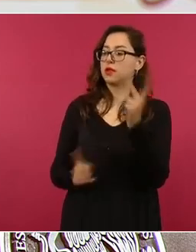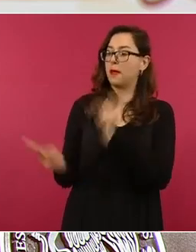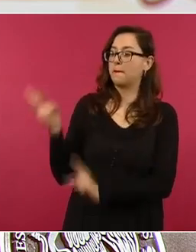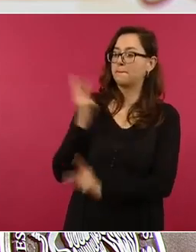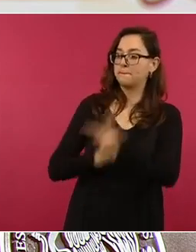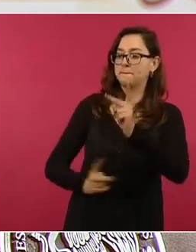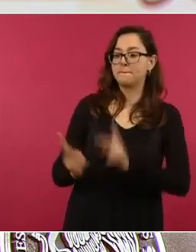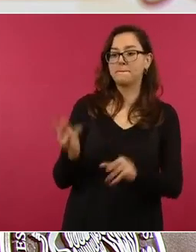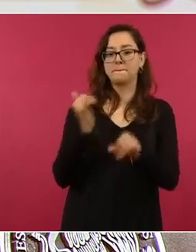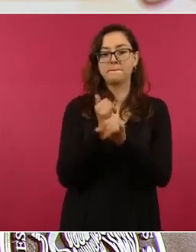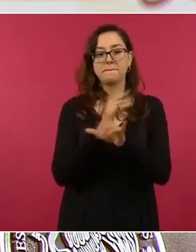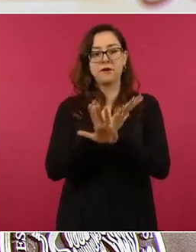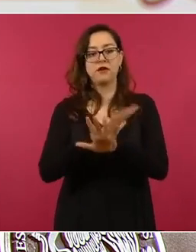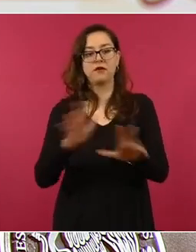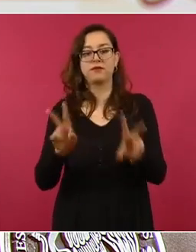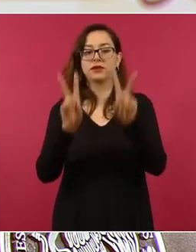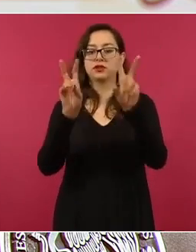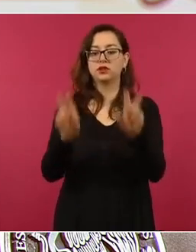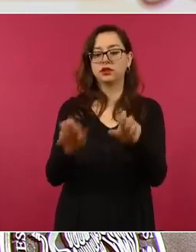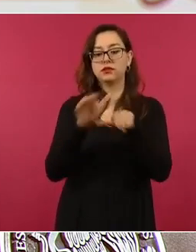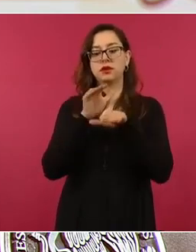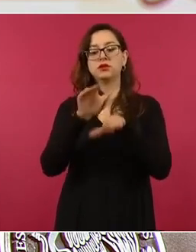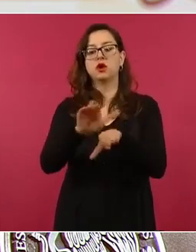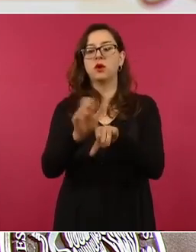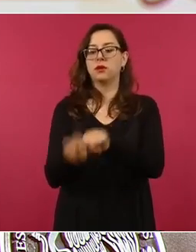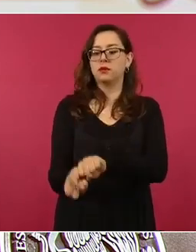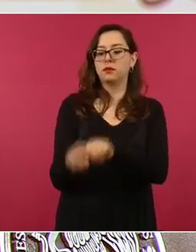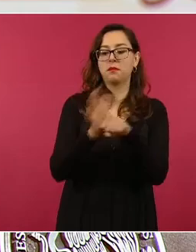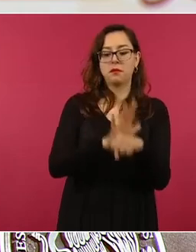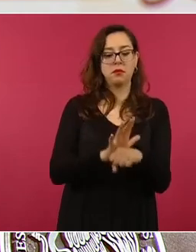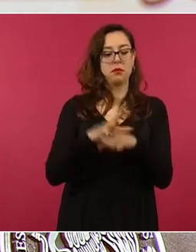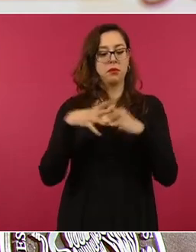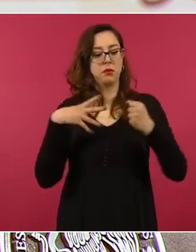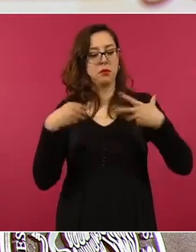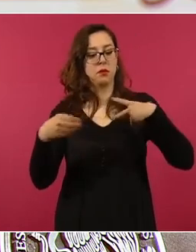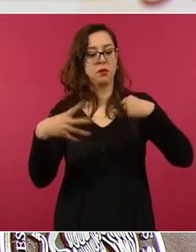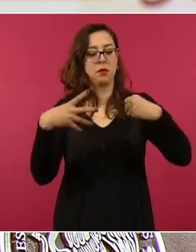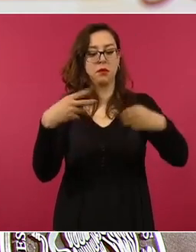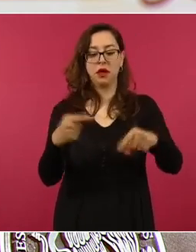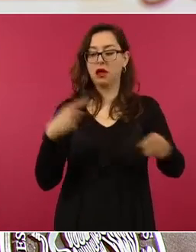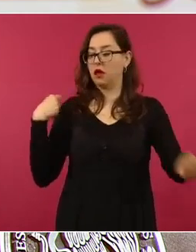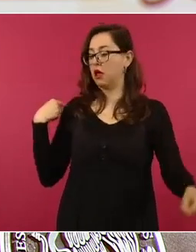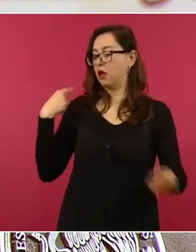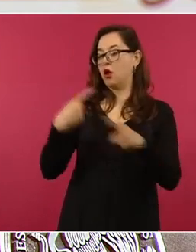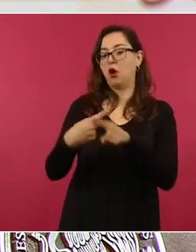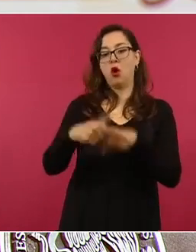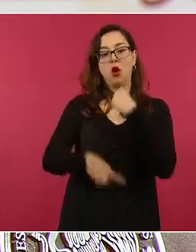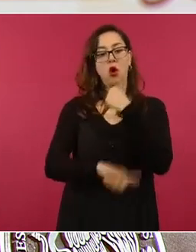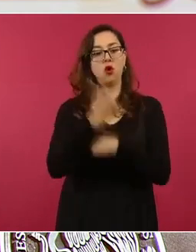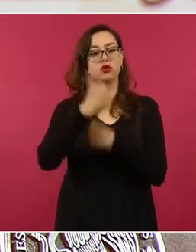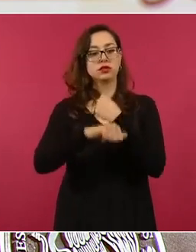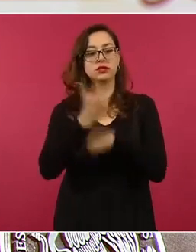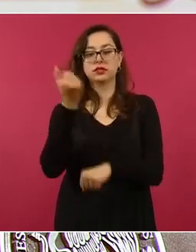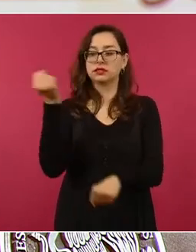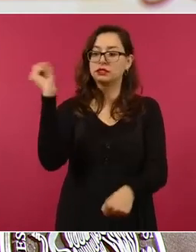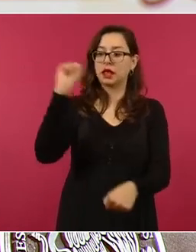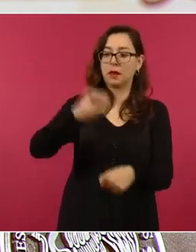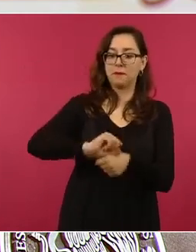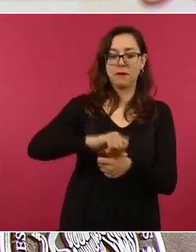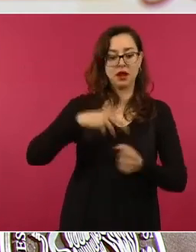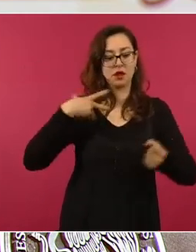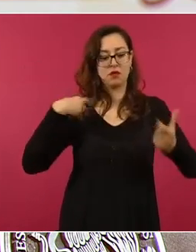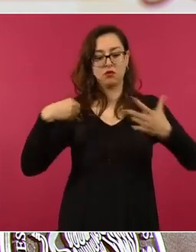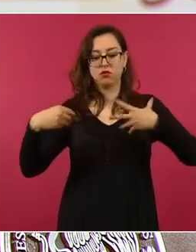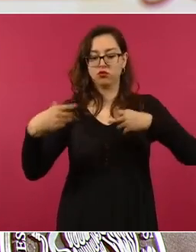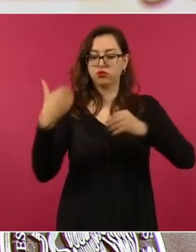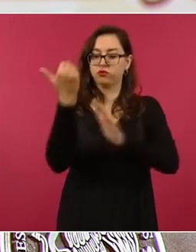pandemia al cumplirse 11 semanas en continuo descenso y la política de vacunación en nuestro